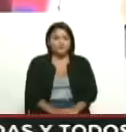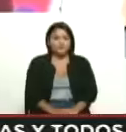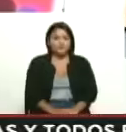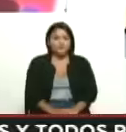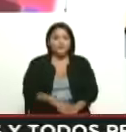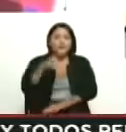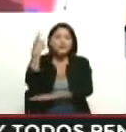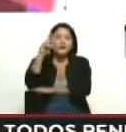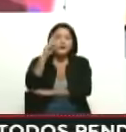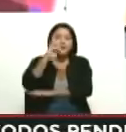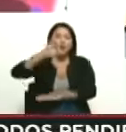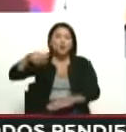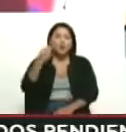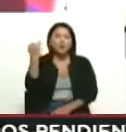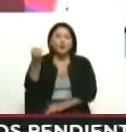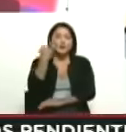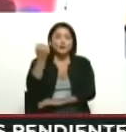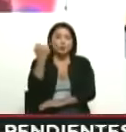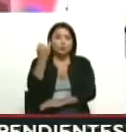Parroquia El Junquito.